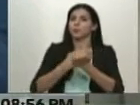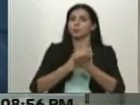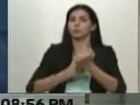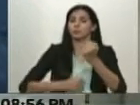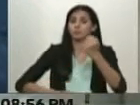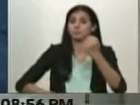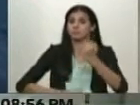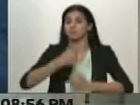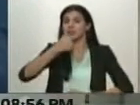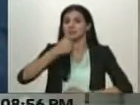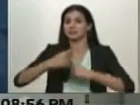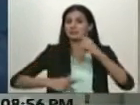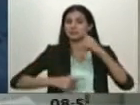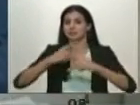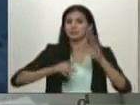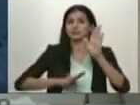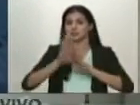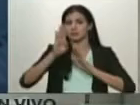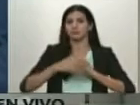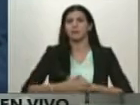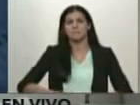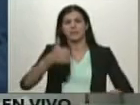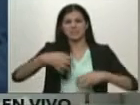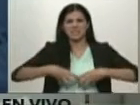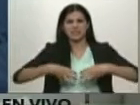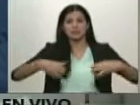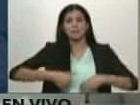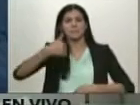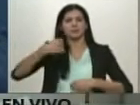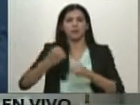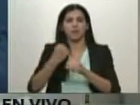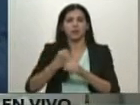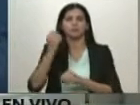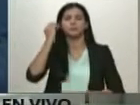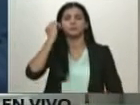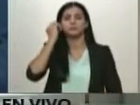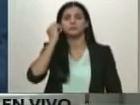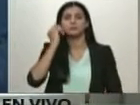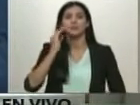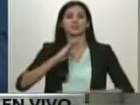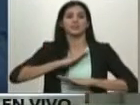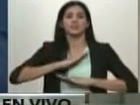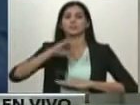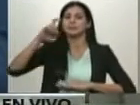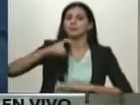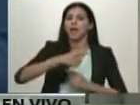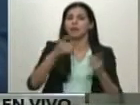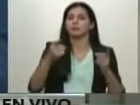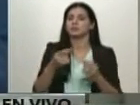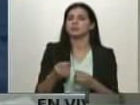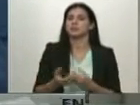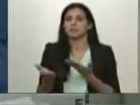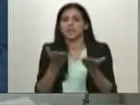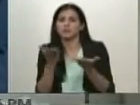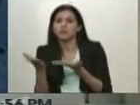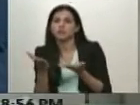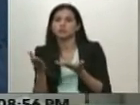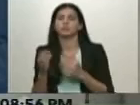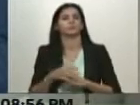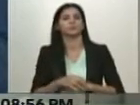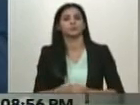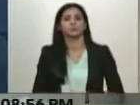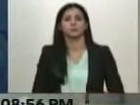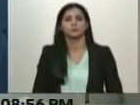para crear riqueza, para crear empleo, para satisfacer bienes, para satisfacer